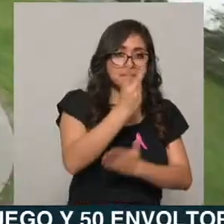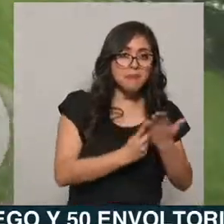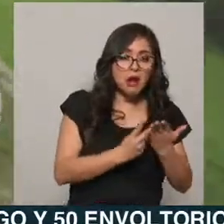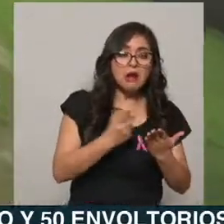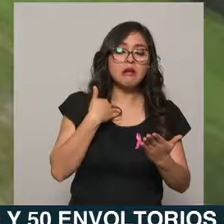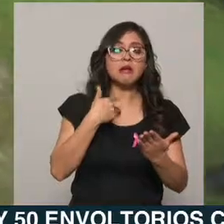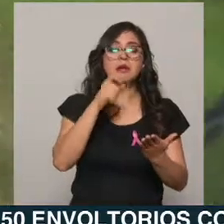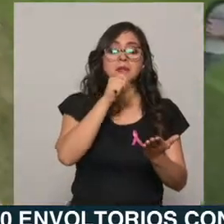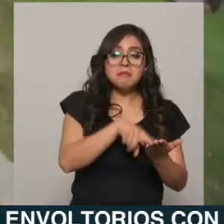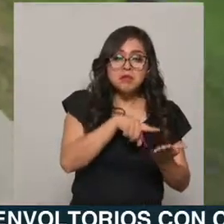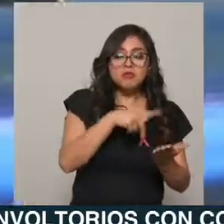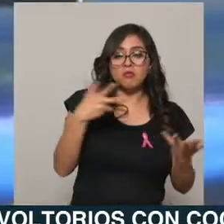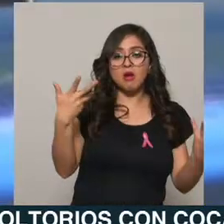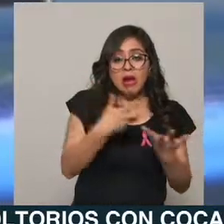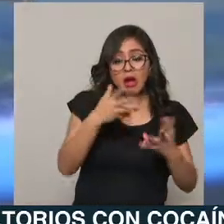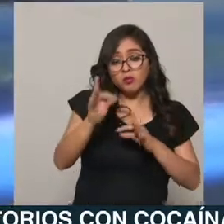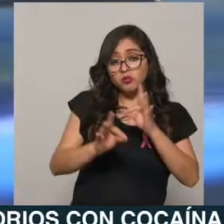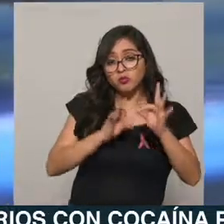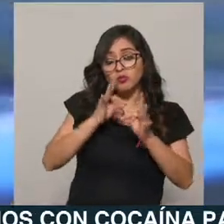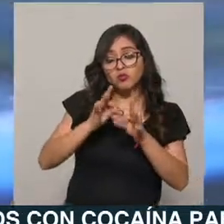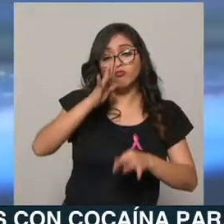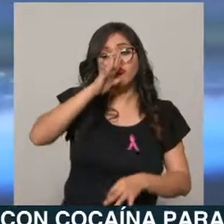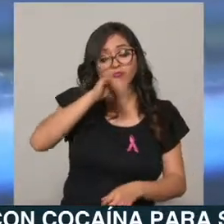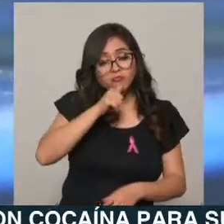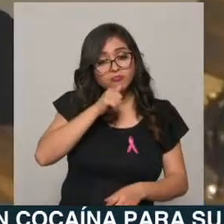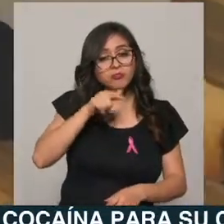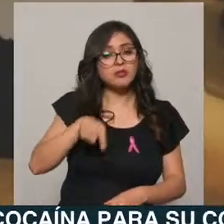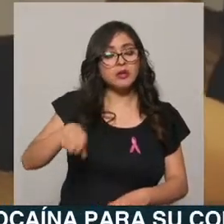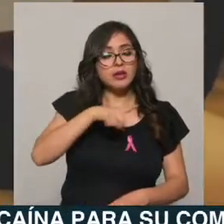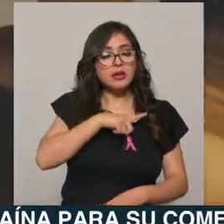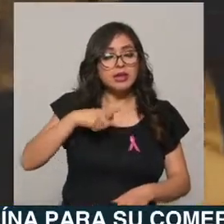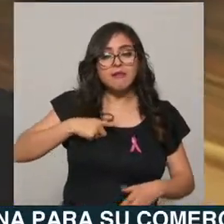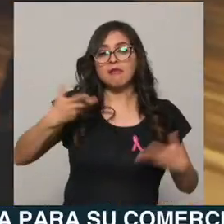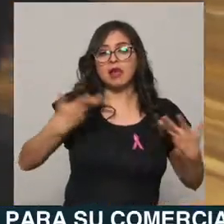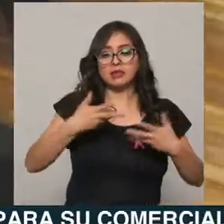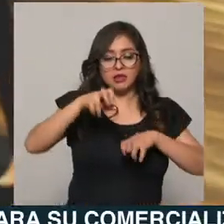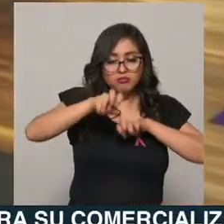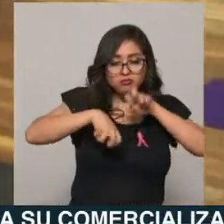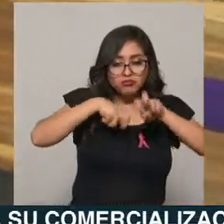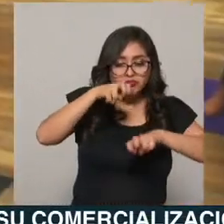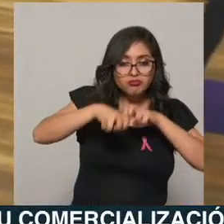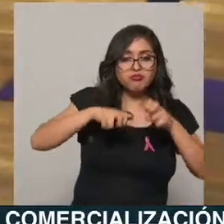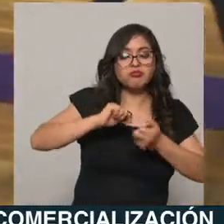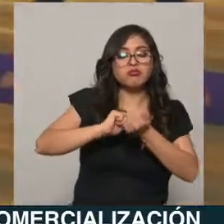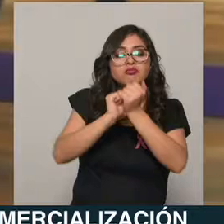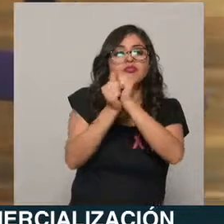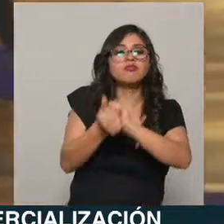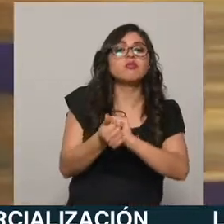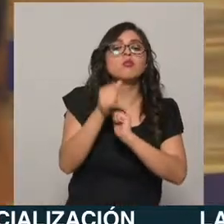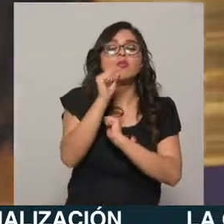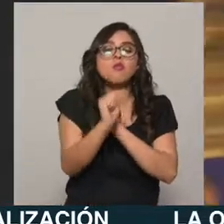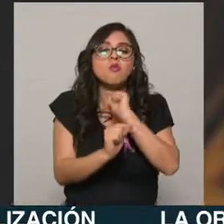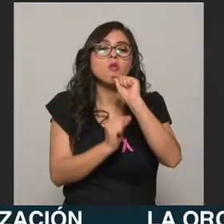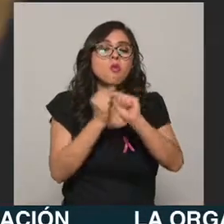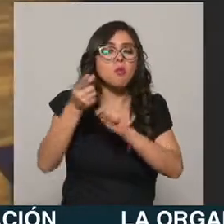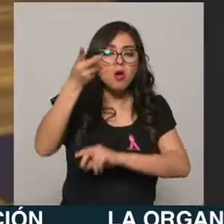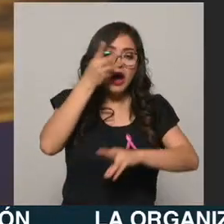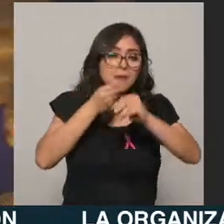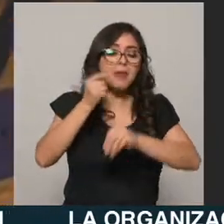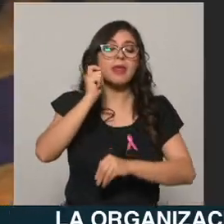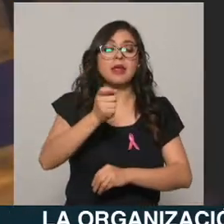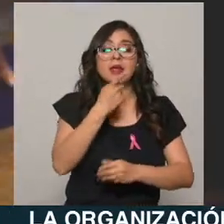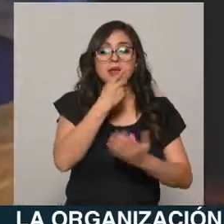no necesariamente se cumple a la perfección. Entonces tiene que hacer algunos cambios y en esos cambios va aprendiendo. Y una de las cosas que aprende es que no